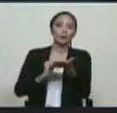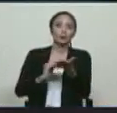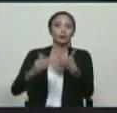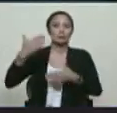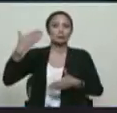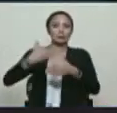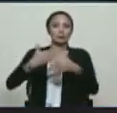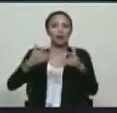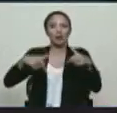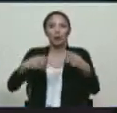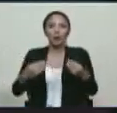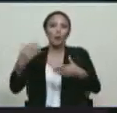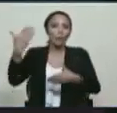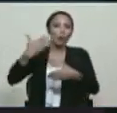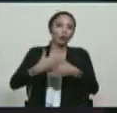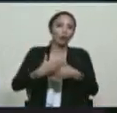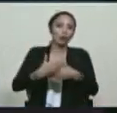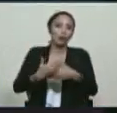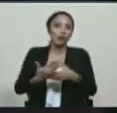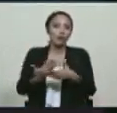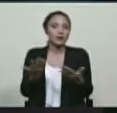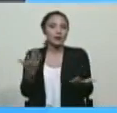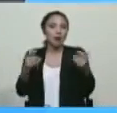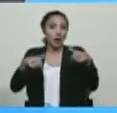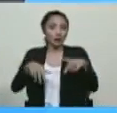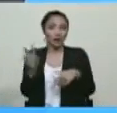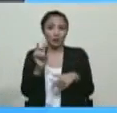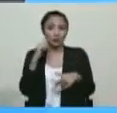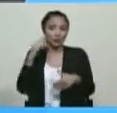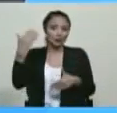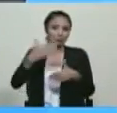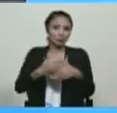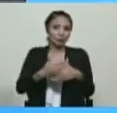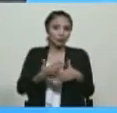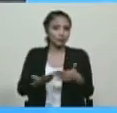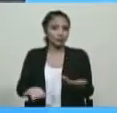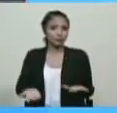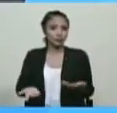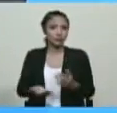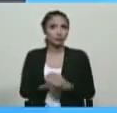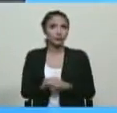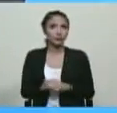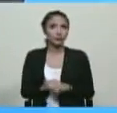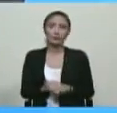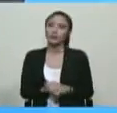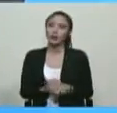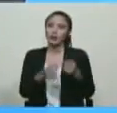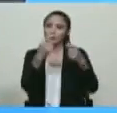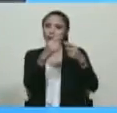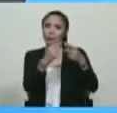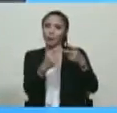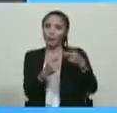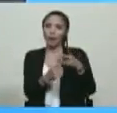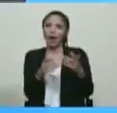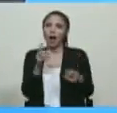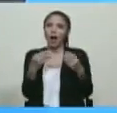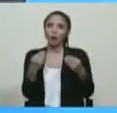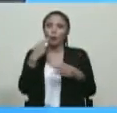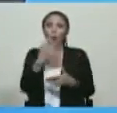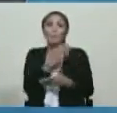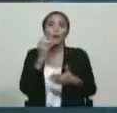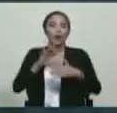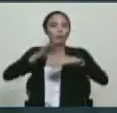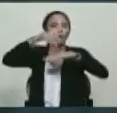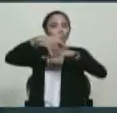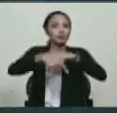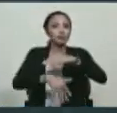bloquear a nuestro amado Querepatu Cupay Bená, conocido como el Salto Ángel?